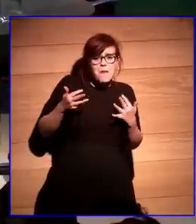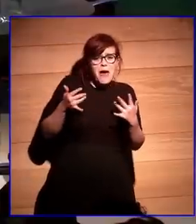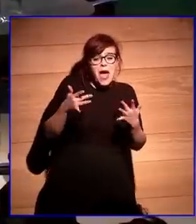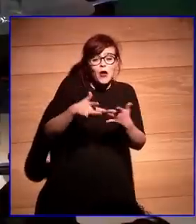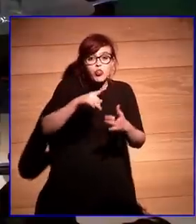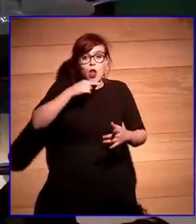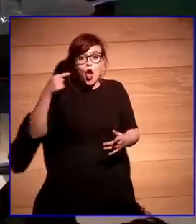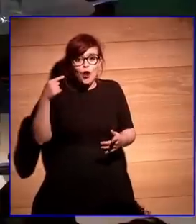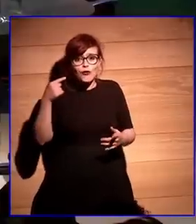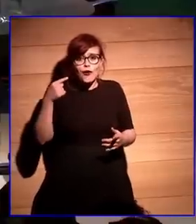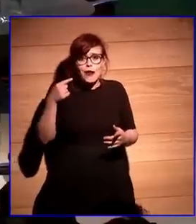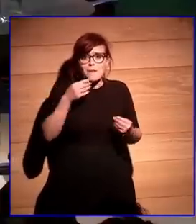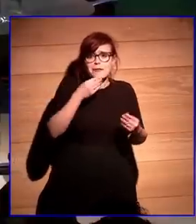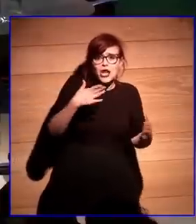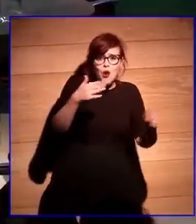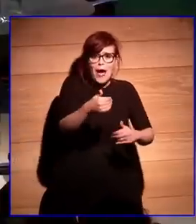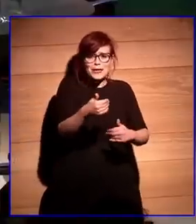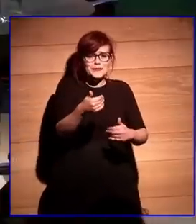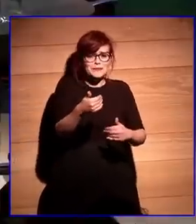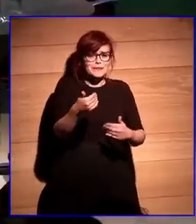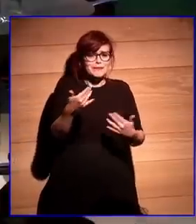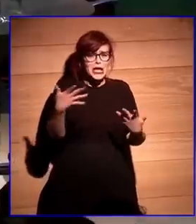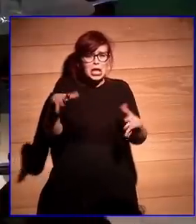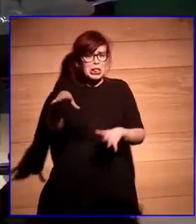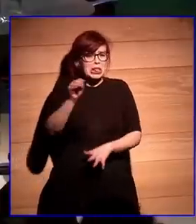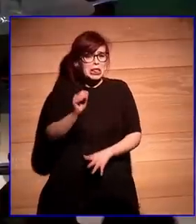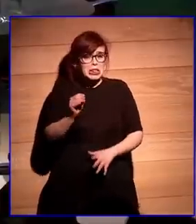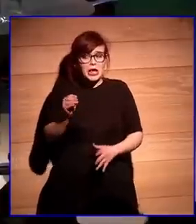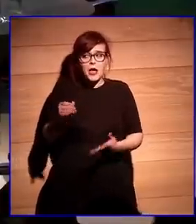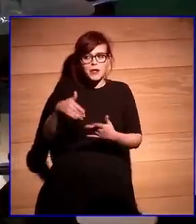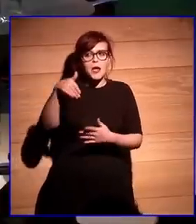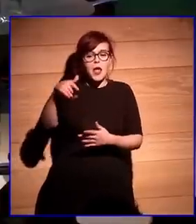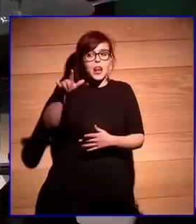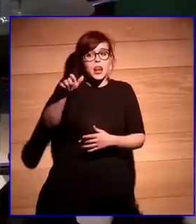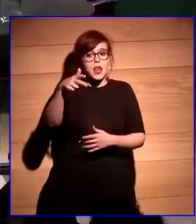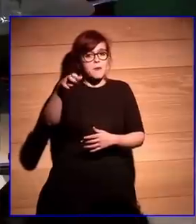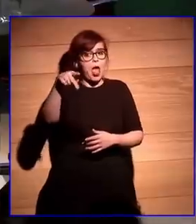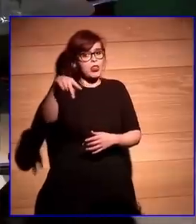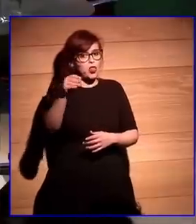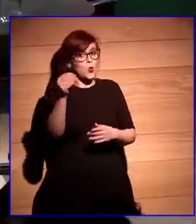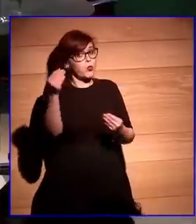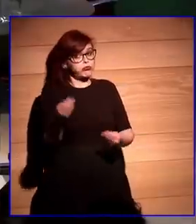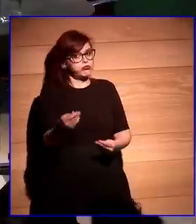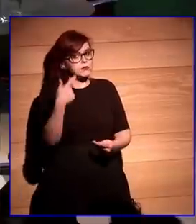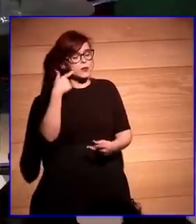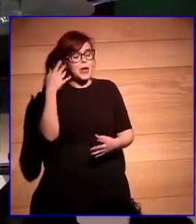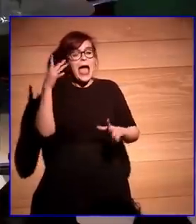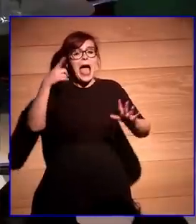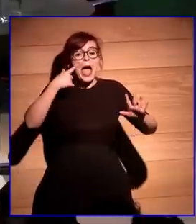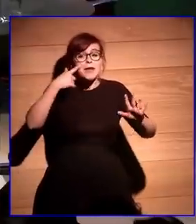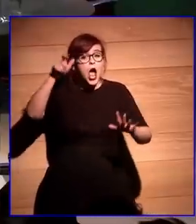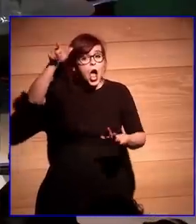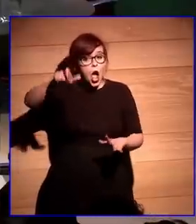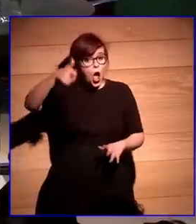el dolor, lógico. Bueno, bueno, otra cosa. Venga, vale. Pero escucha, es maravilloso que... Malebranche tenía las tardes muertas, que completamente. Malebranche,